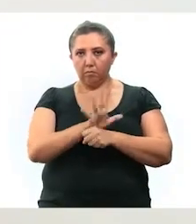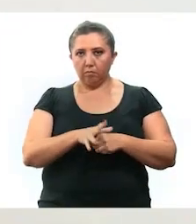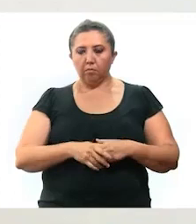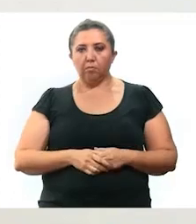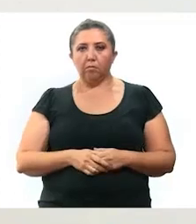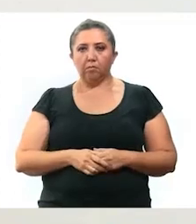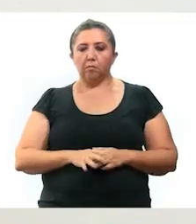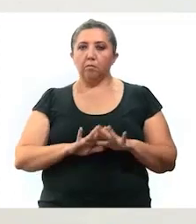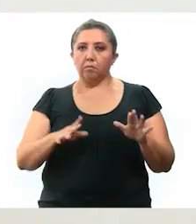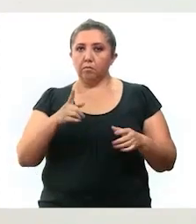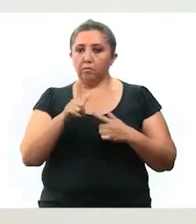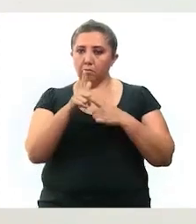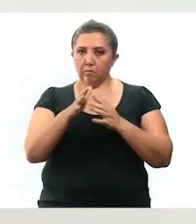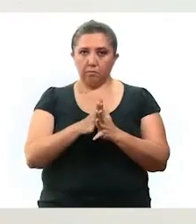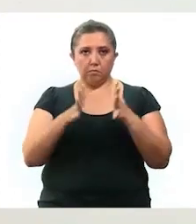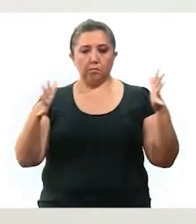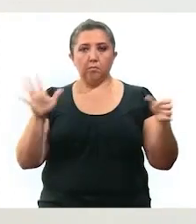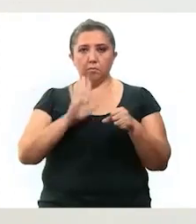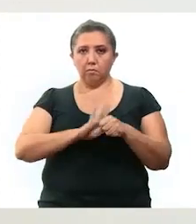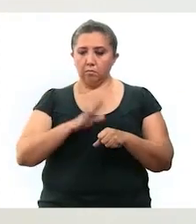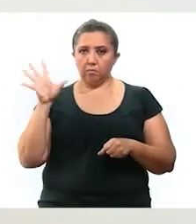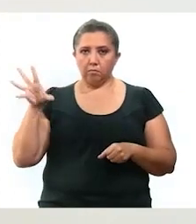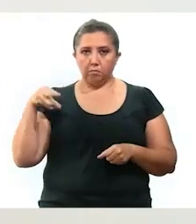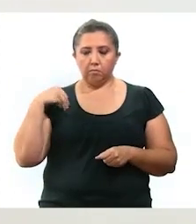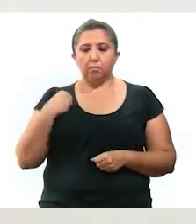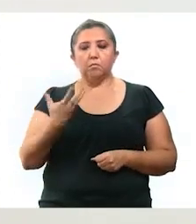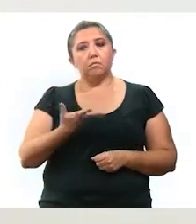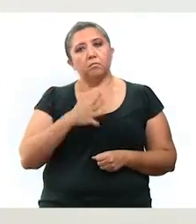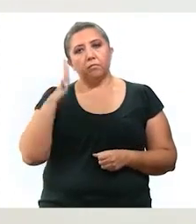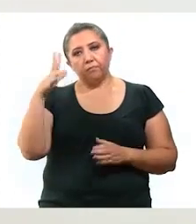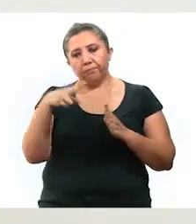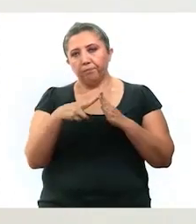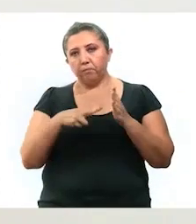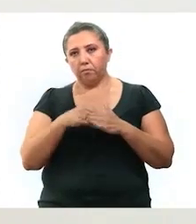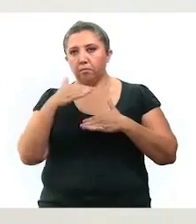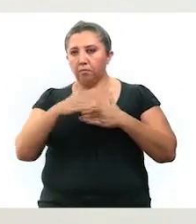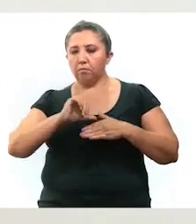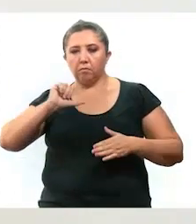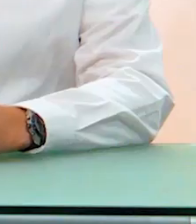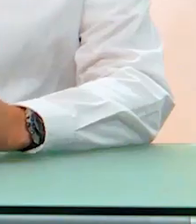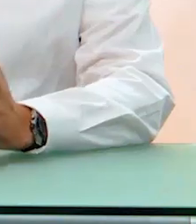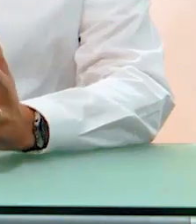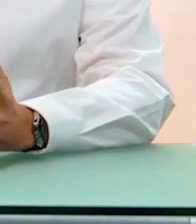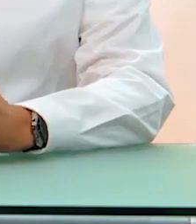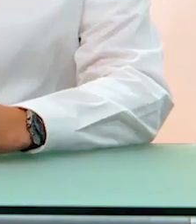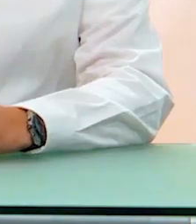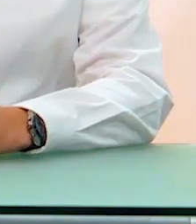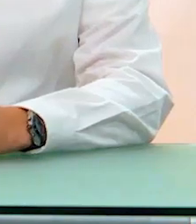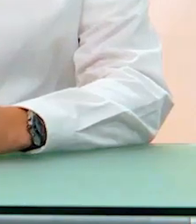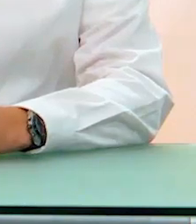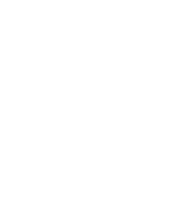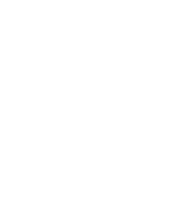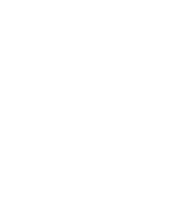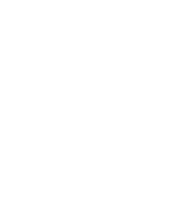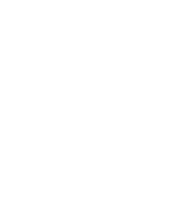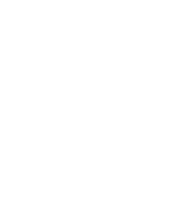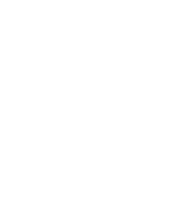coronavirus, ya que de seguir aumentando los contagios, se tomarán medidas restrictivas nuevamente. Muchas gracias.